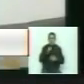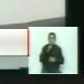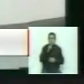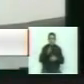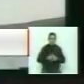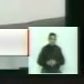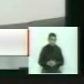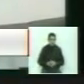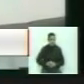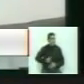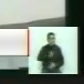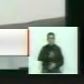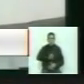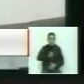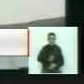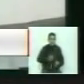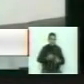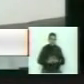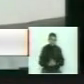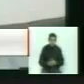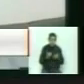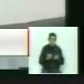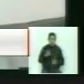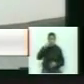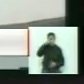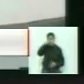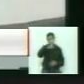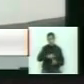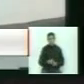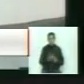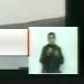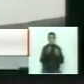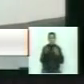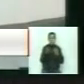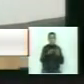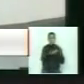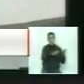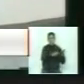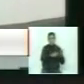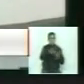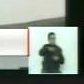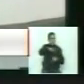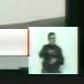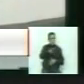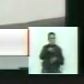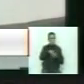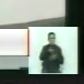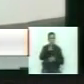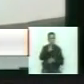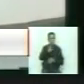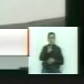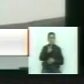y desgraciadamente estamos en un periodo crítico con un exceso de mortalidad que ya está alrededor de los